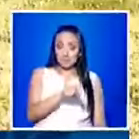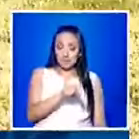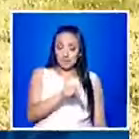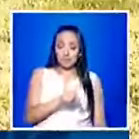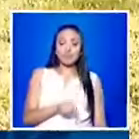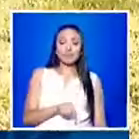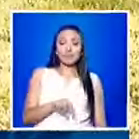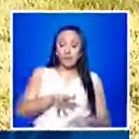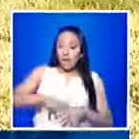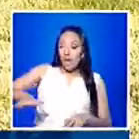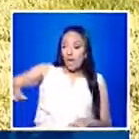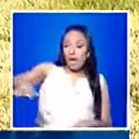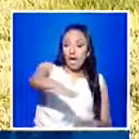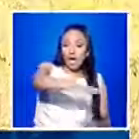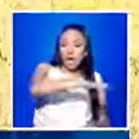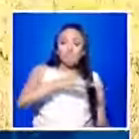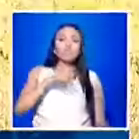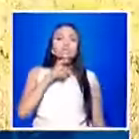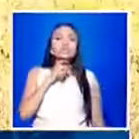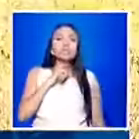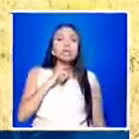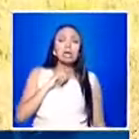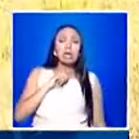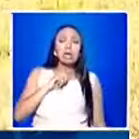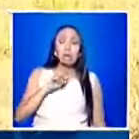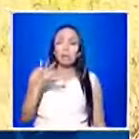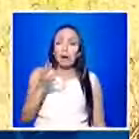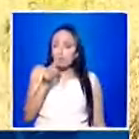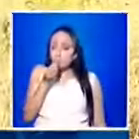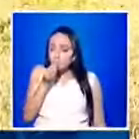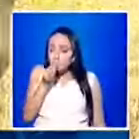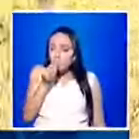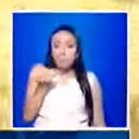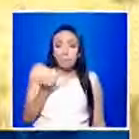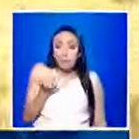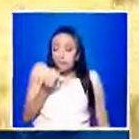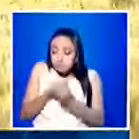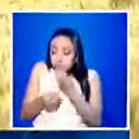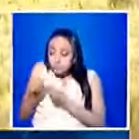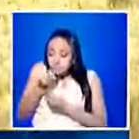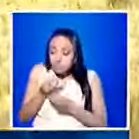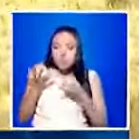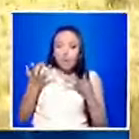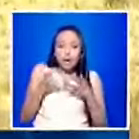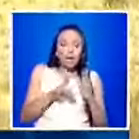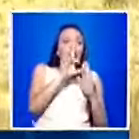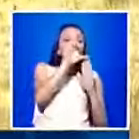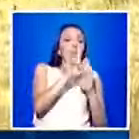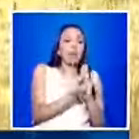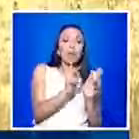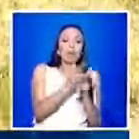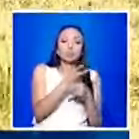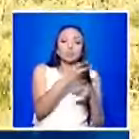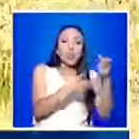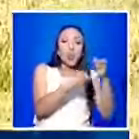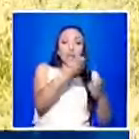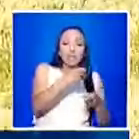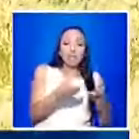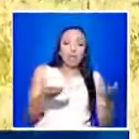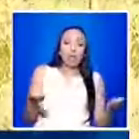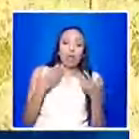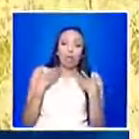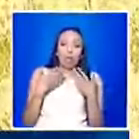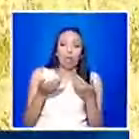Los pastizales están resecos, no hay alimento, baja la producción de la leche y el sol sofoca